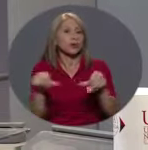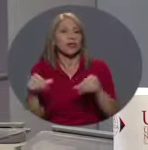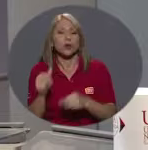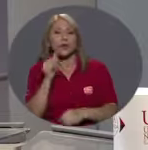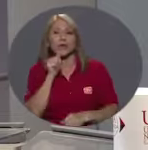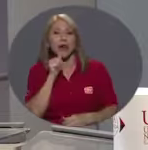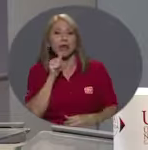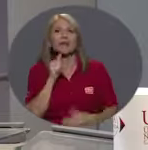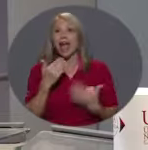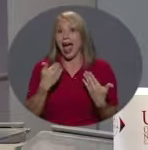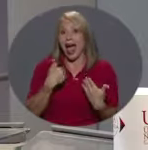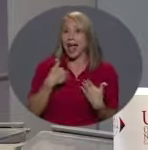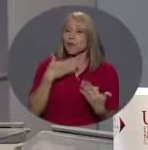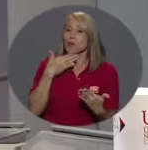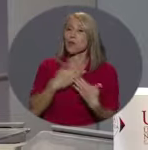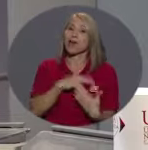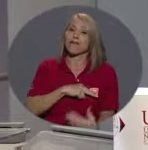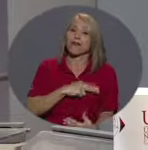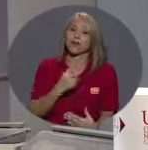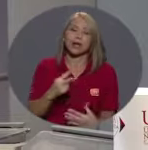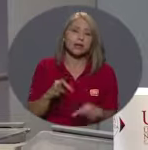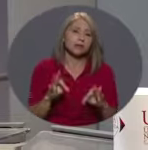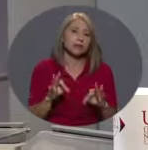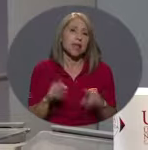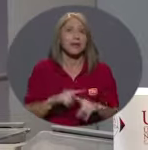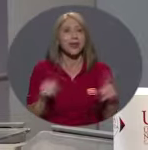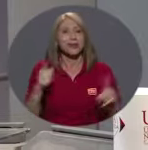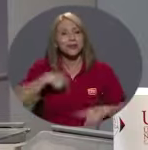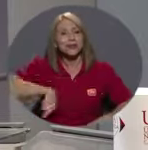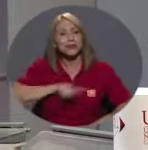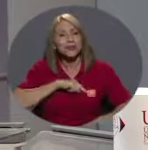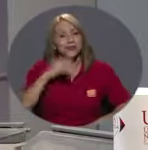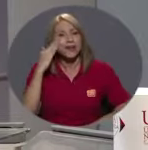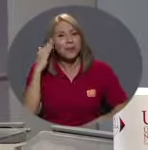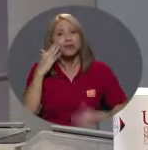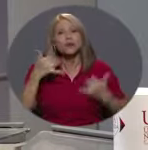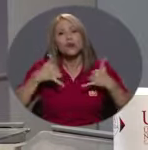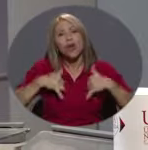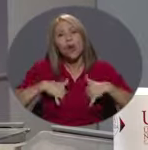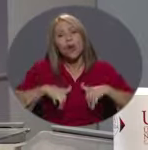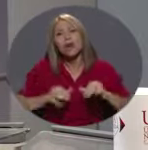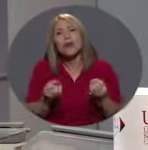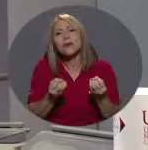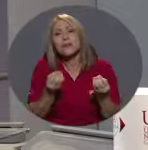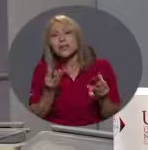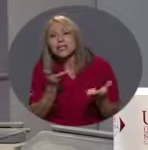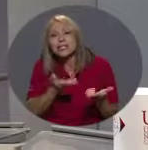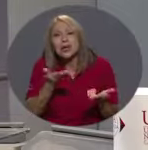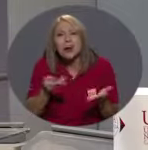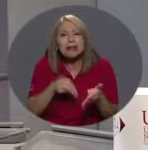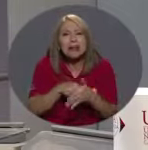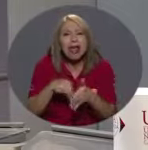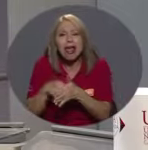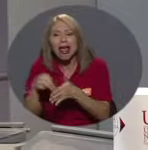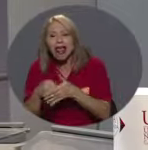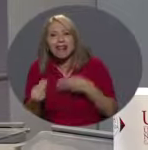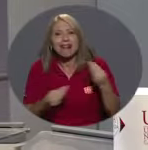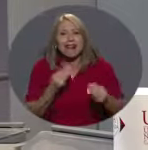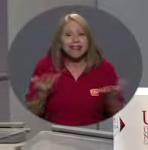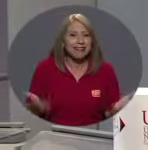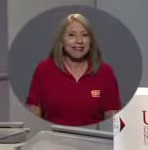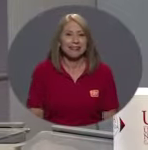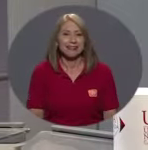el privado? O sea, hay muy buena voluntad y todo, pero todos sabemos que todavía hay muchas arañitas que perseguir por